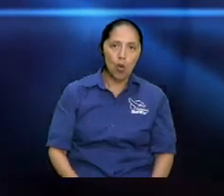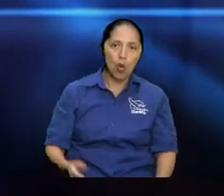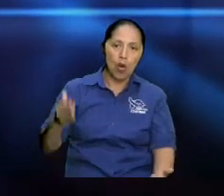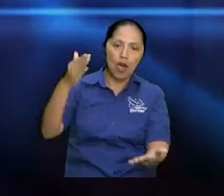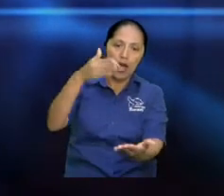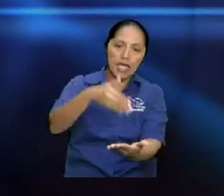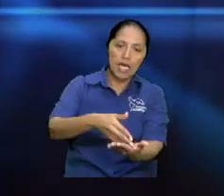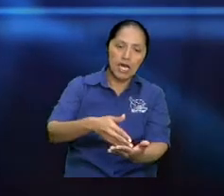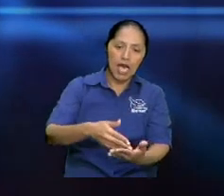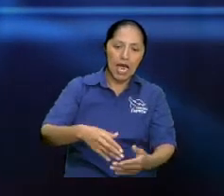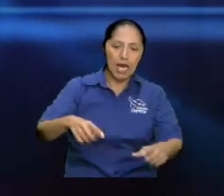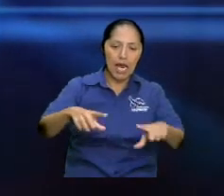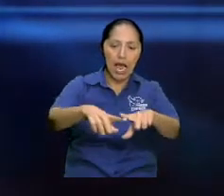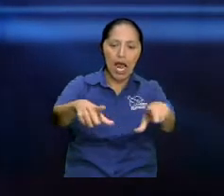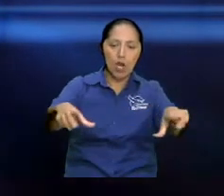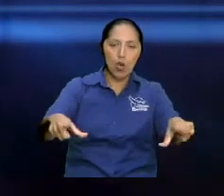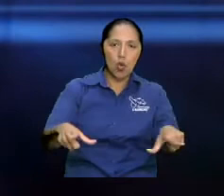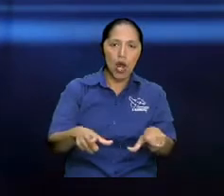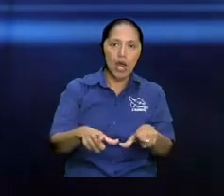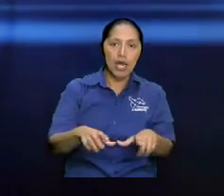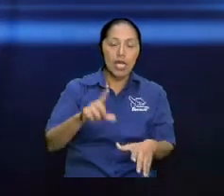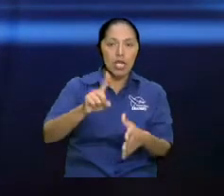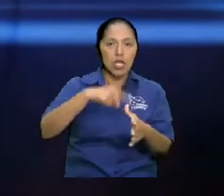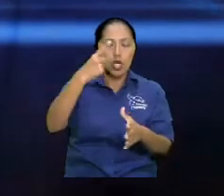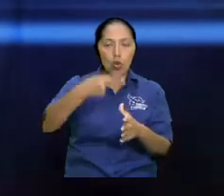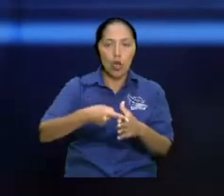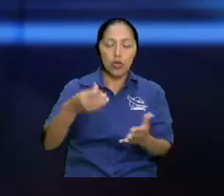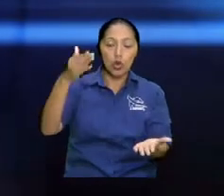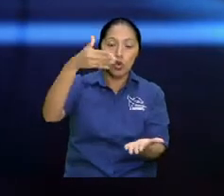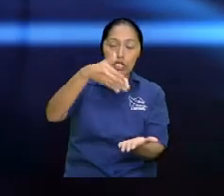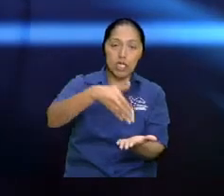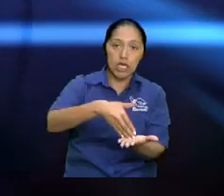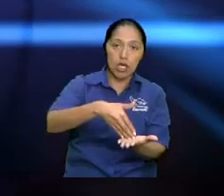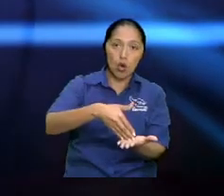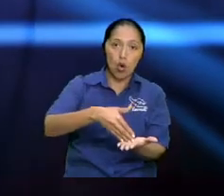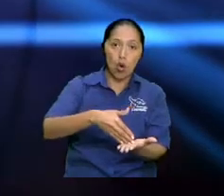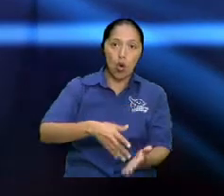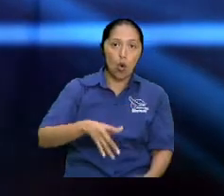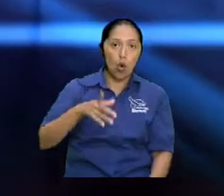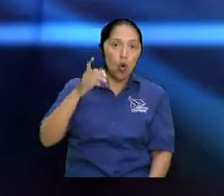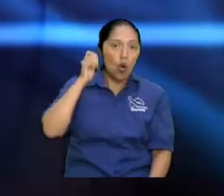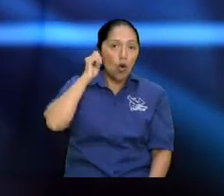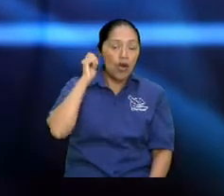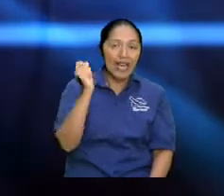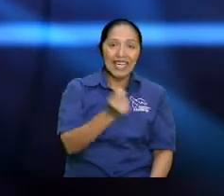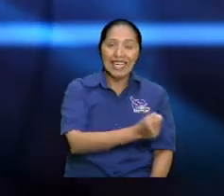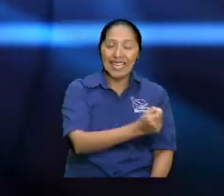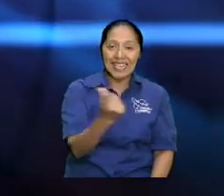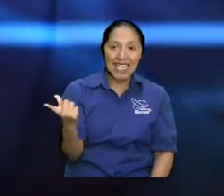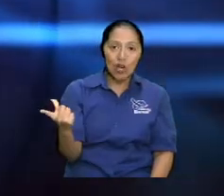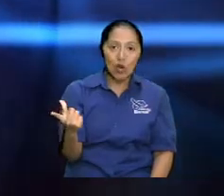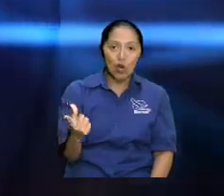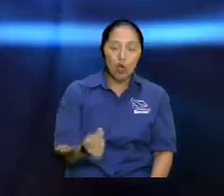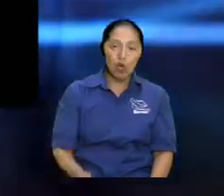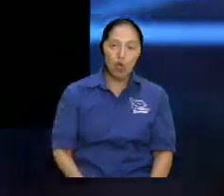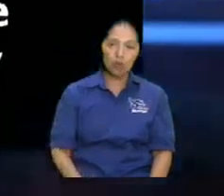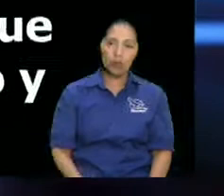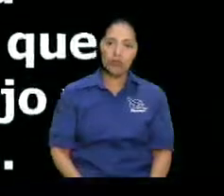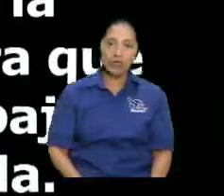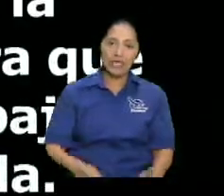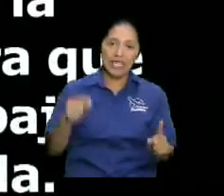Se lo voy a volver a leer. Cuando llegó Gedeón, he aquí que un hombre estaba contando un sueño a su